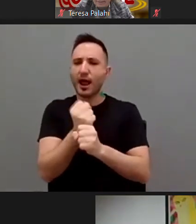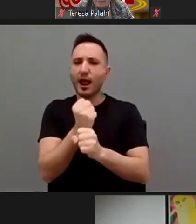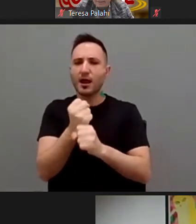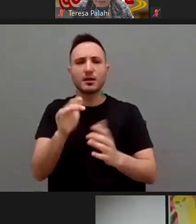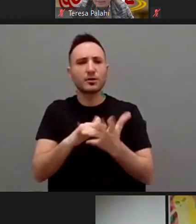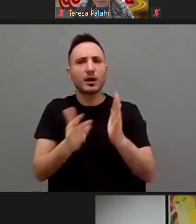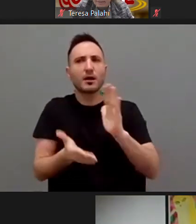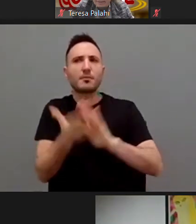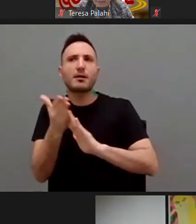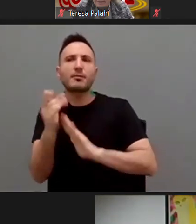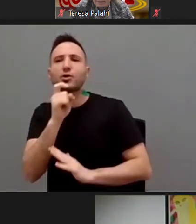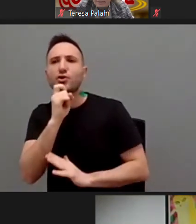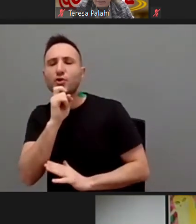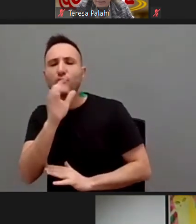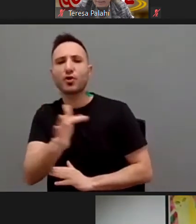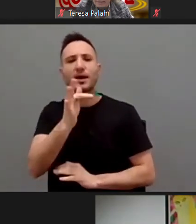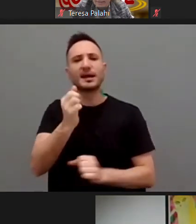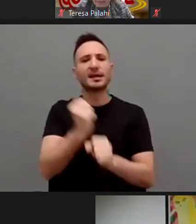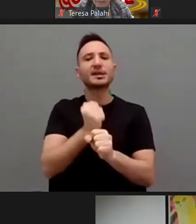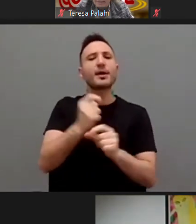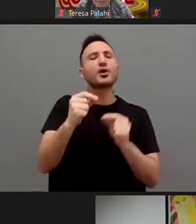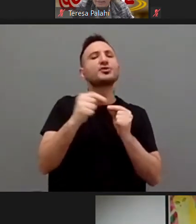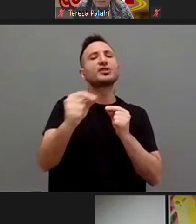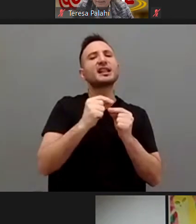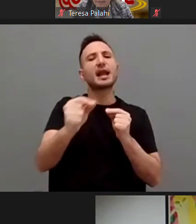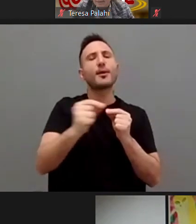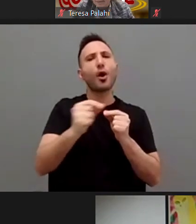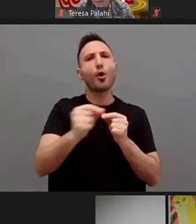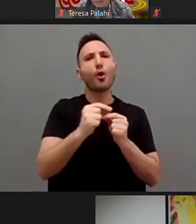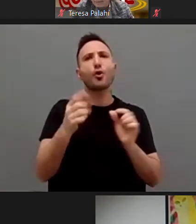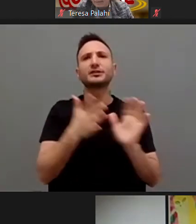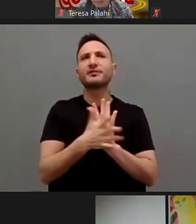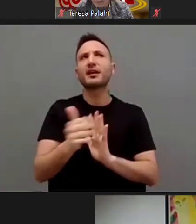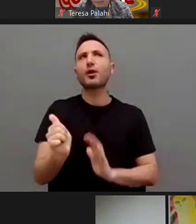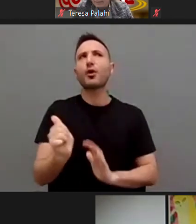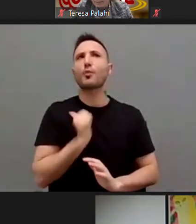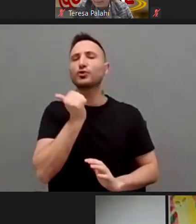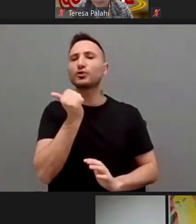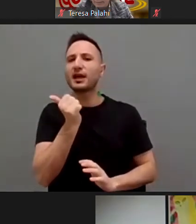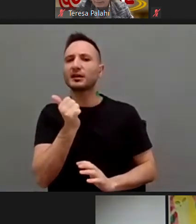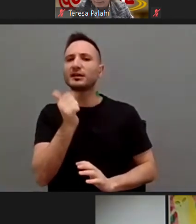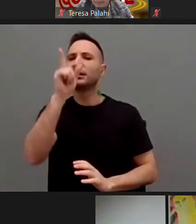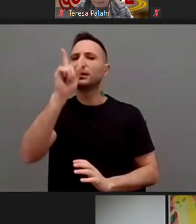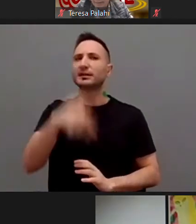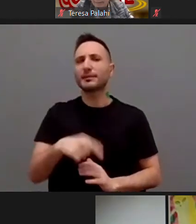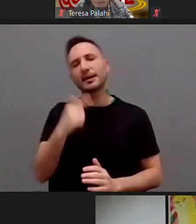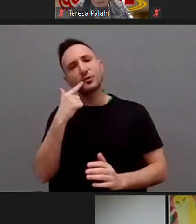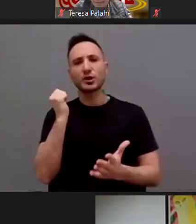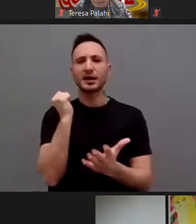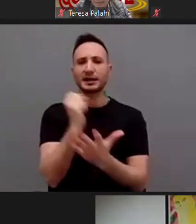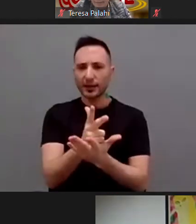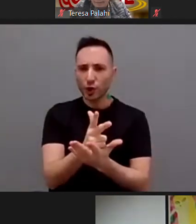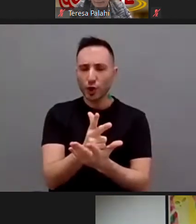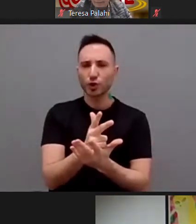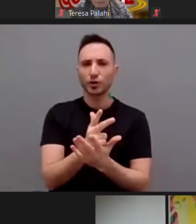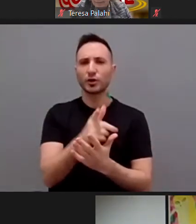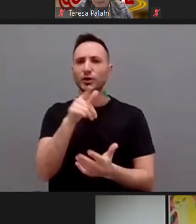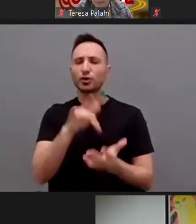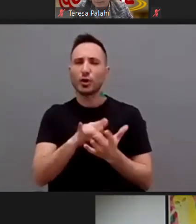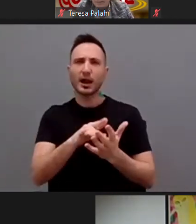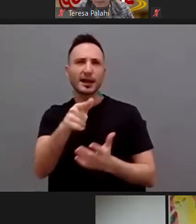El teletrabajo está suponiendo oportunidades, también conlleva desafíos. ¿Cómo